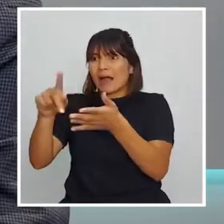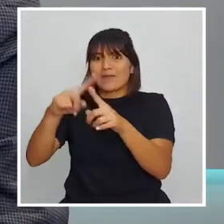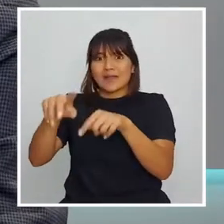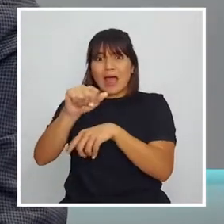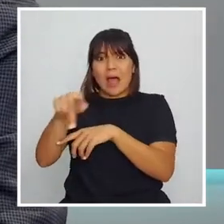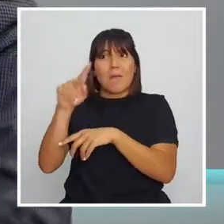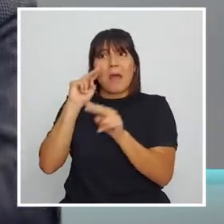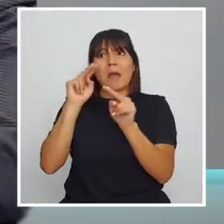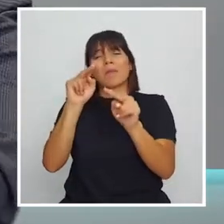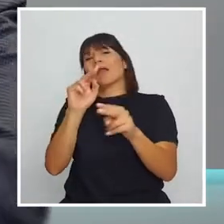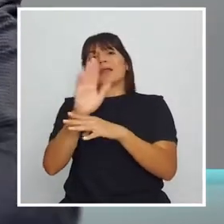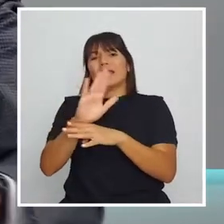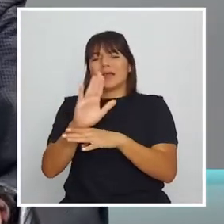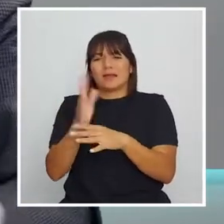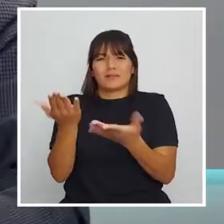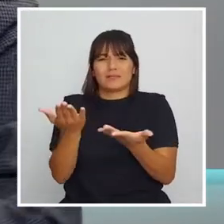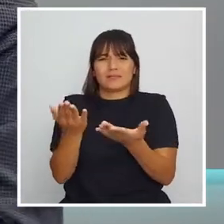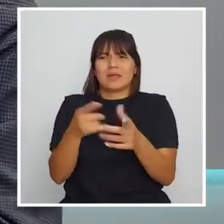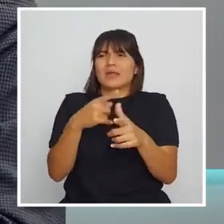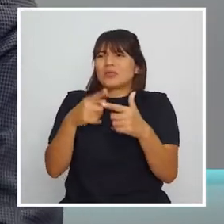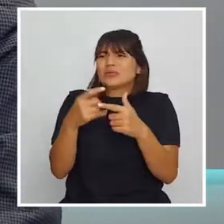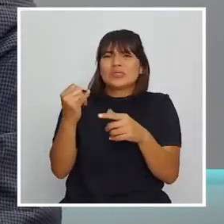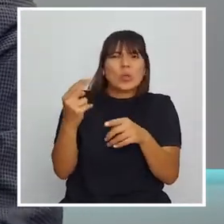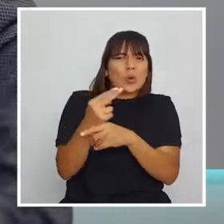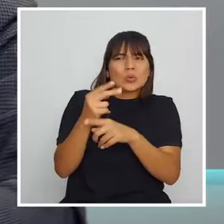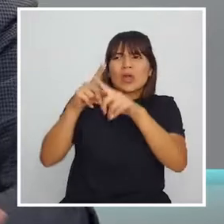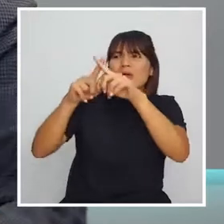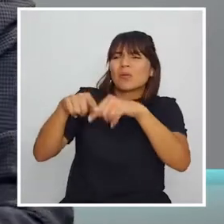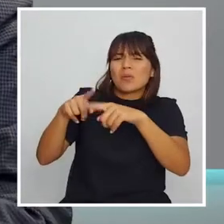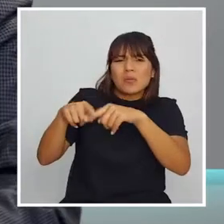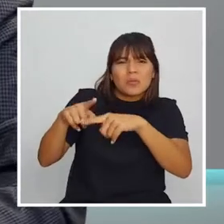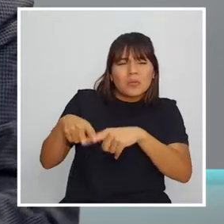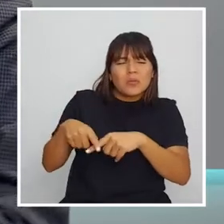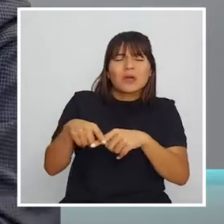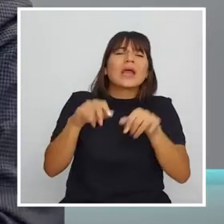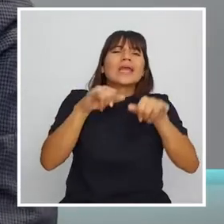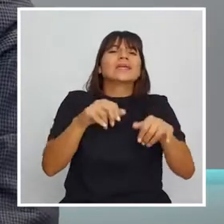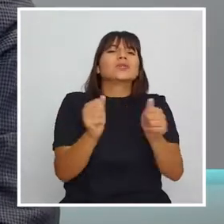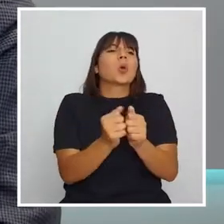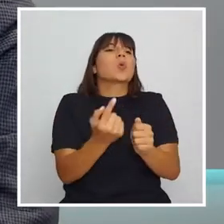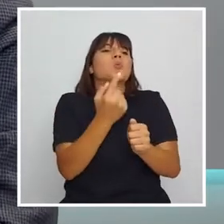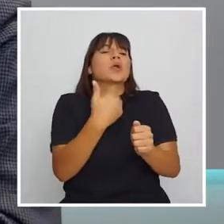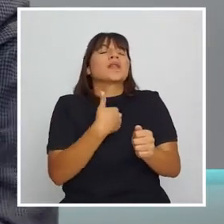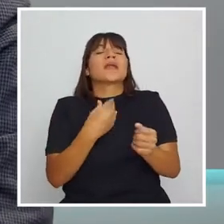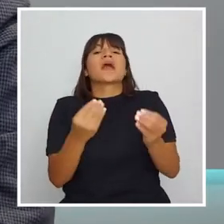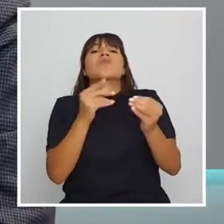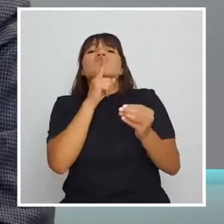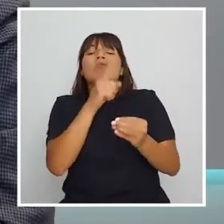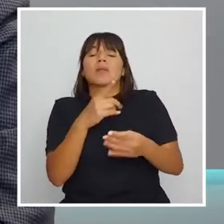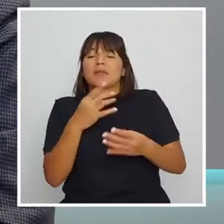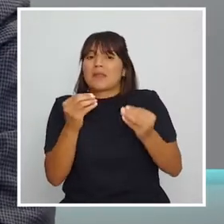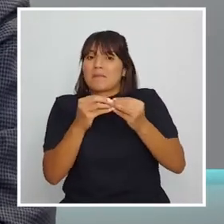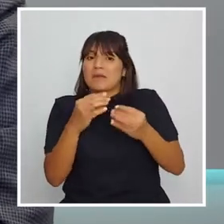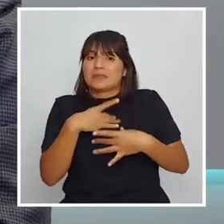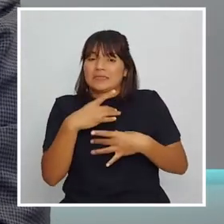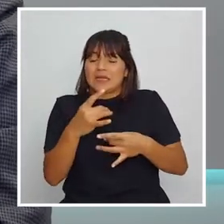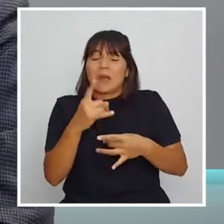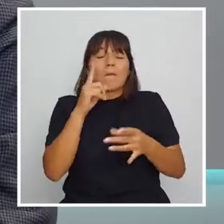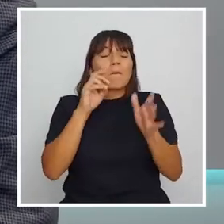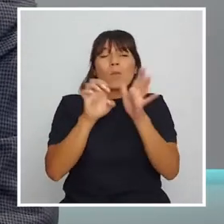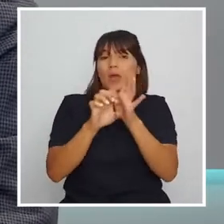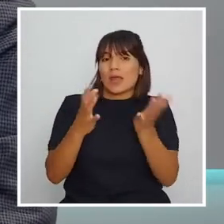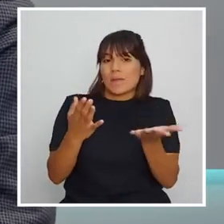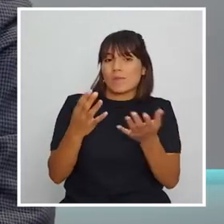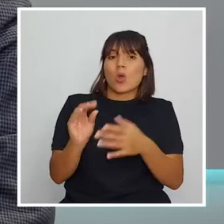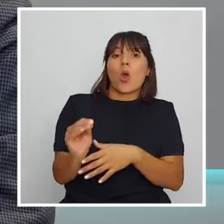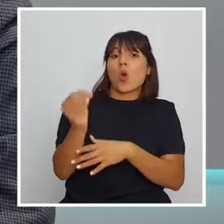gusto. Entonces, elimine las que no ocupa, quédese con la que realmente le interesa. Por ejemplo, a los